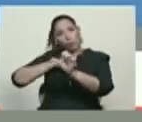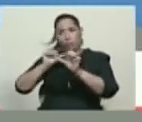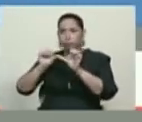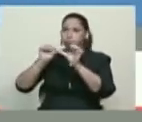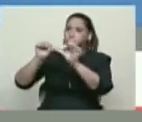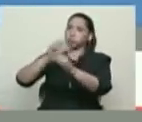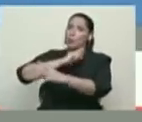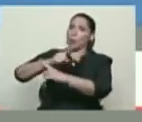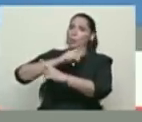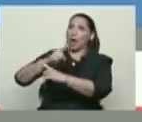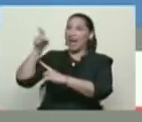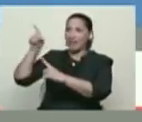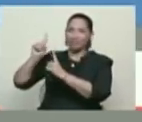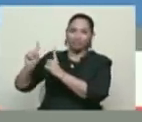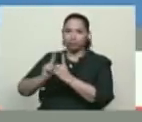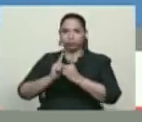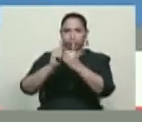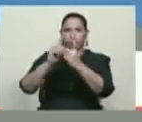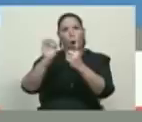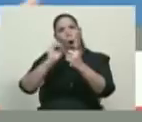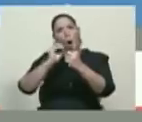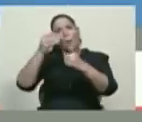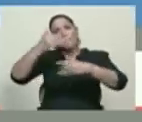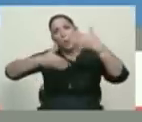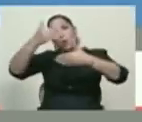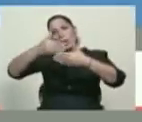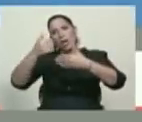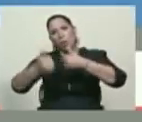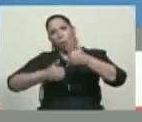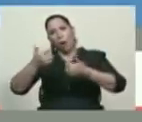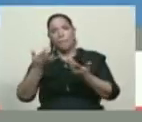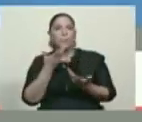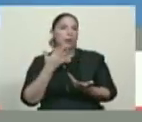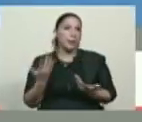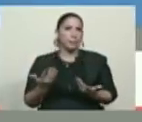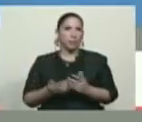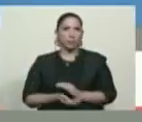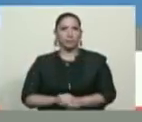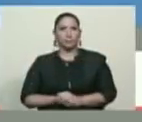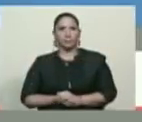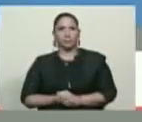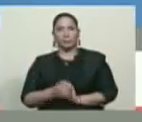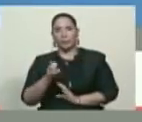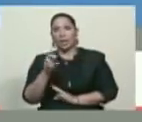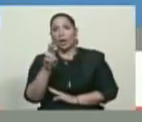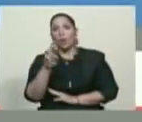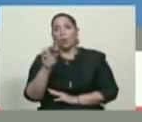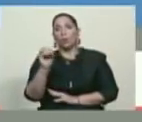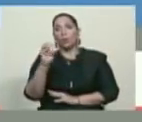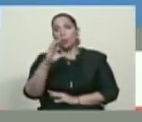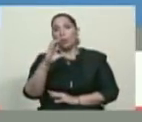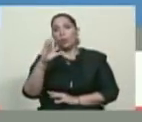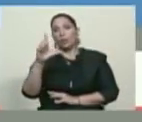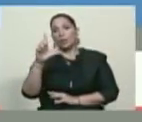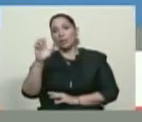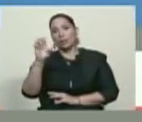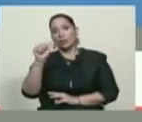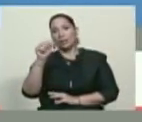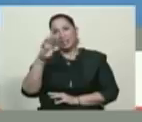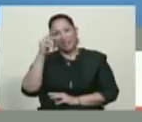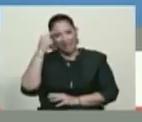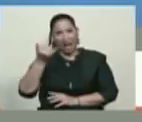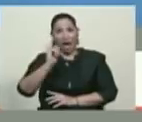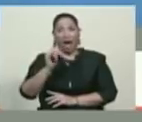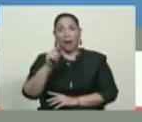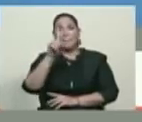una persecución, no es solo un bloqueo. Hay, por ejemplo, en Euroclear, en Bruselas, en Bélgica, 1.200 millones de